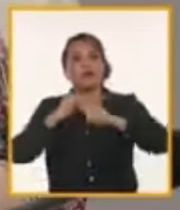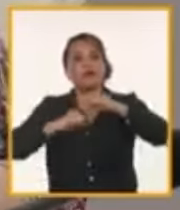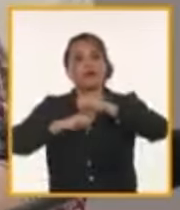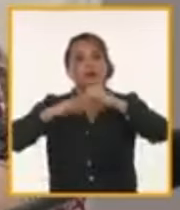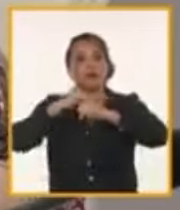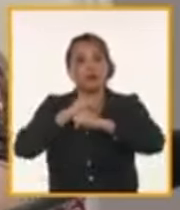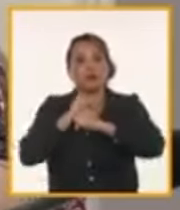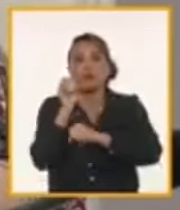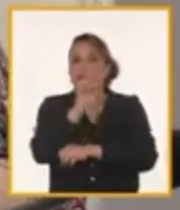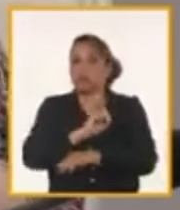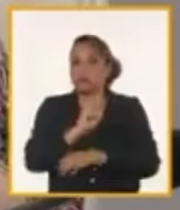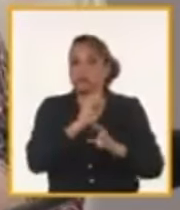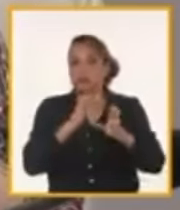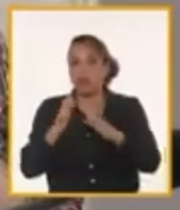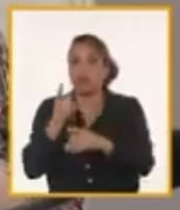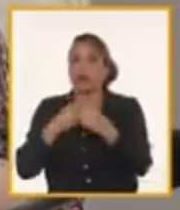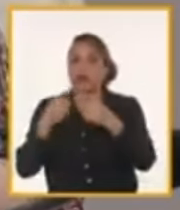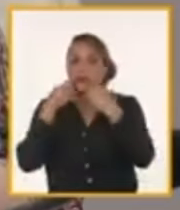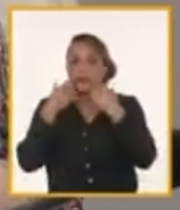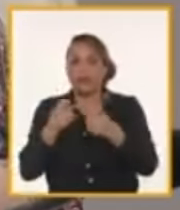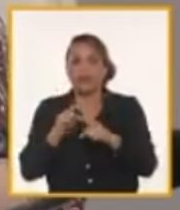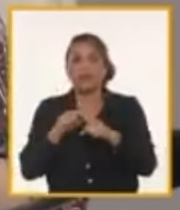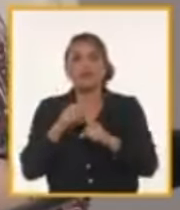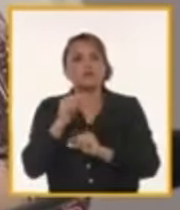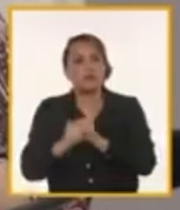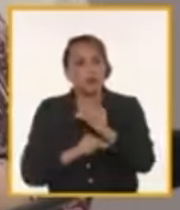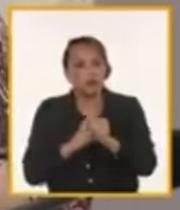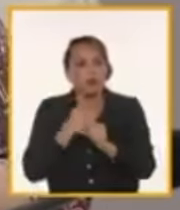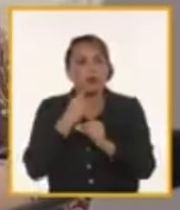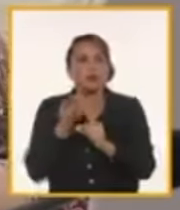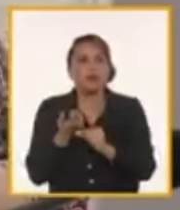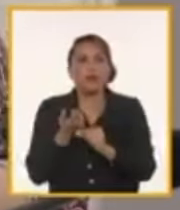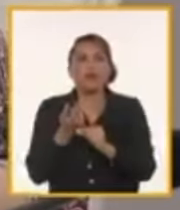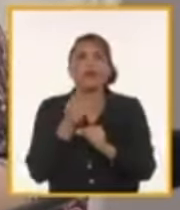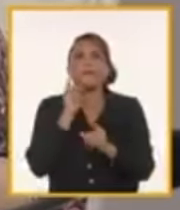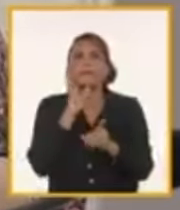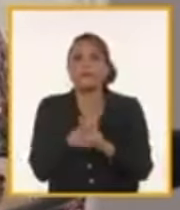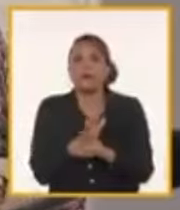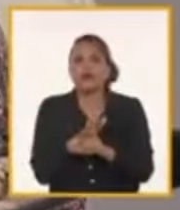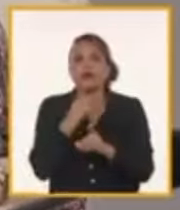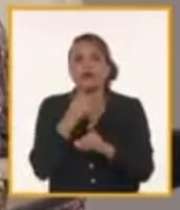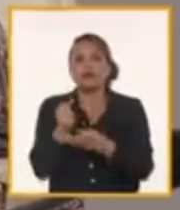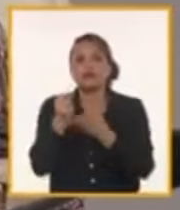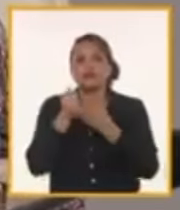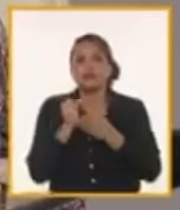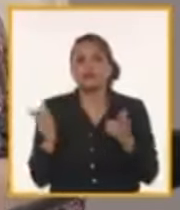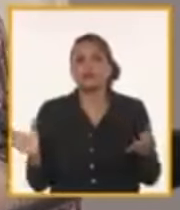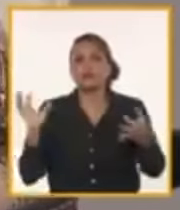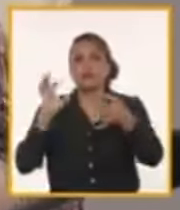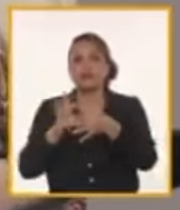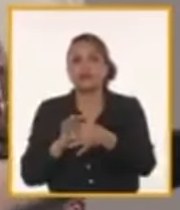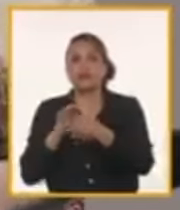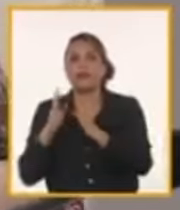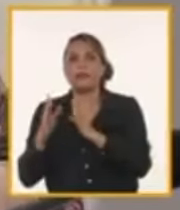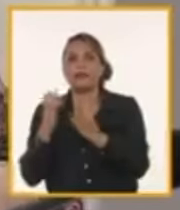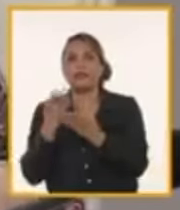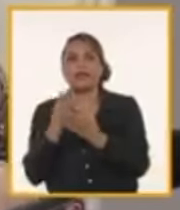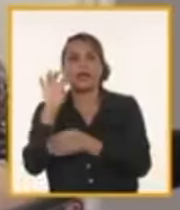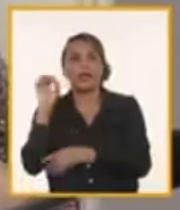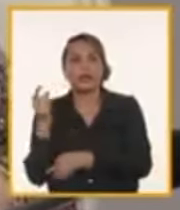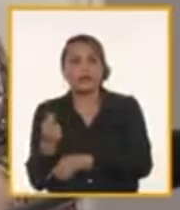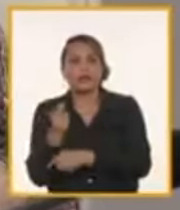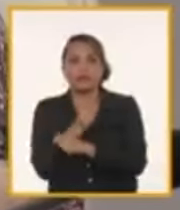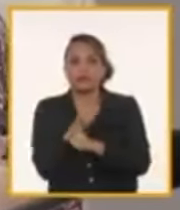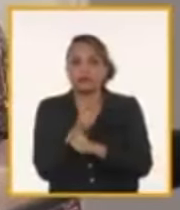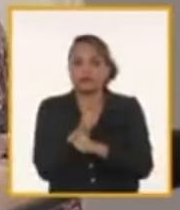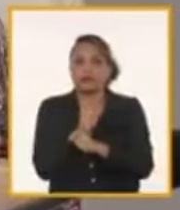gran paso de avance que hemos experiment que nos permite una mayor conexión del sector académico con la sociedad en general